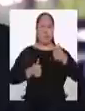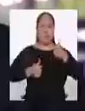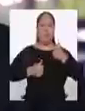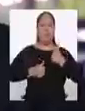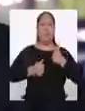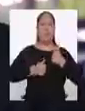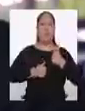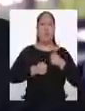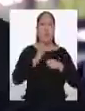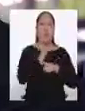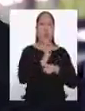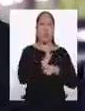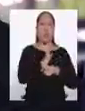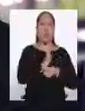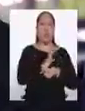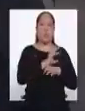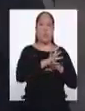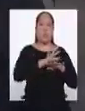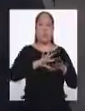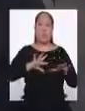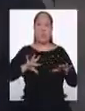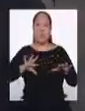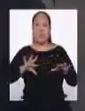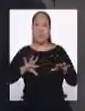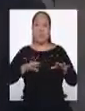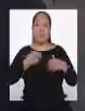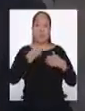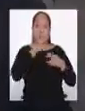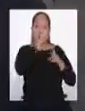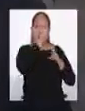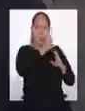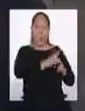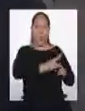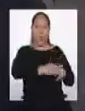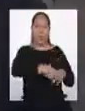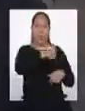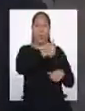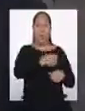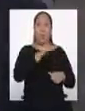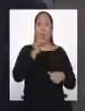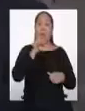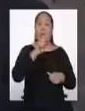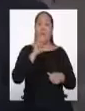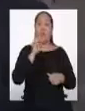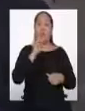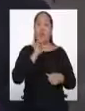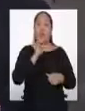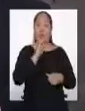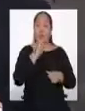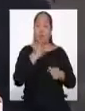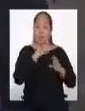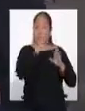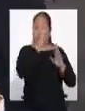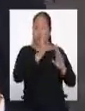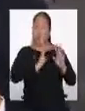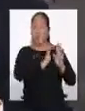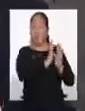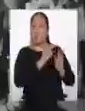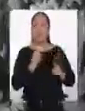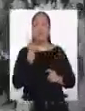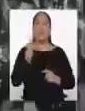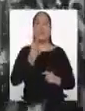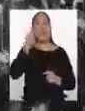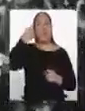ecuatorianas como que se deslindaron un poco de la autoridad del presidente Arroyo del Río, ¿no? Tenían una cierta